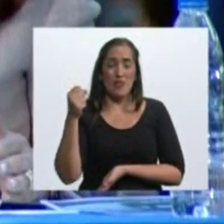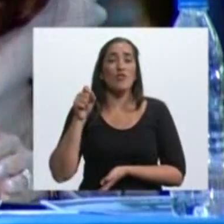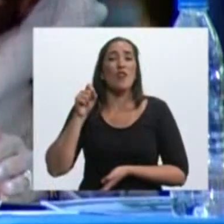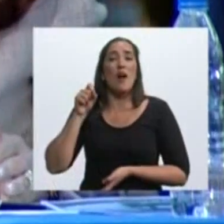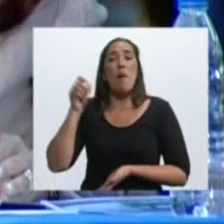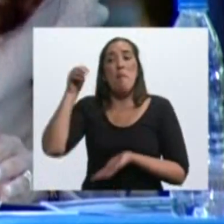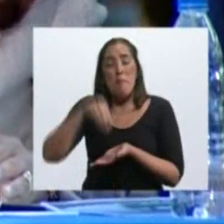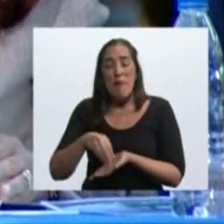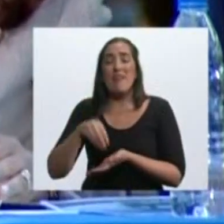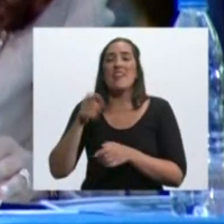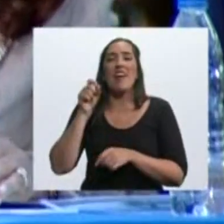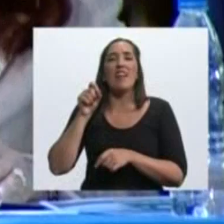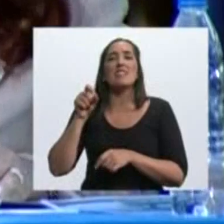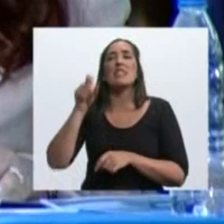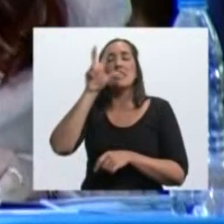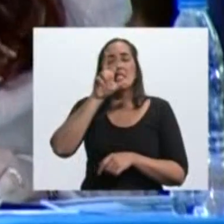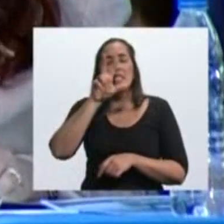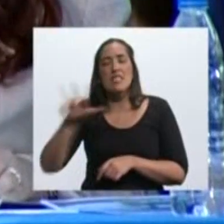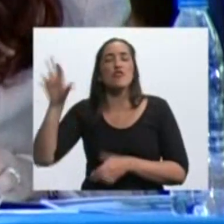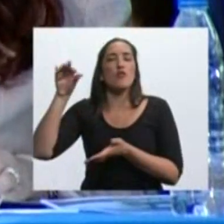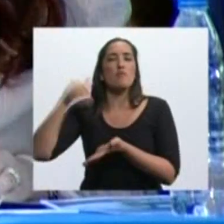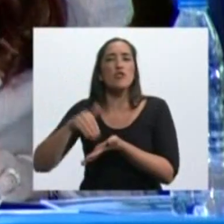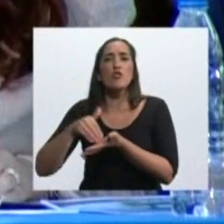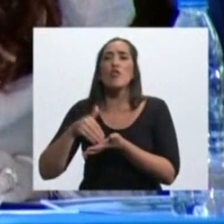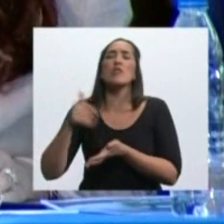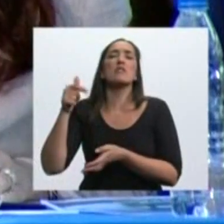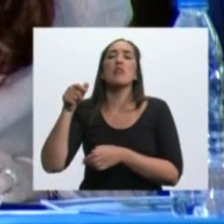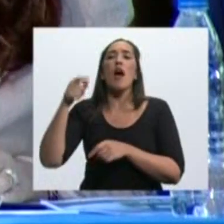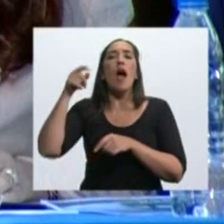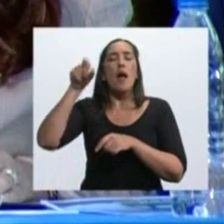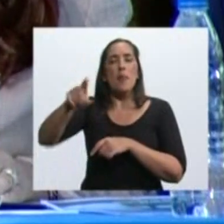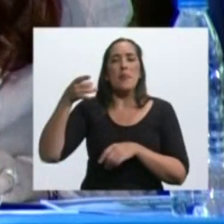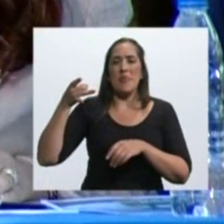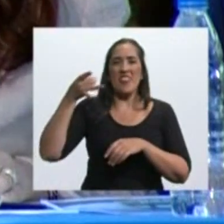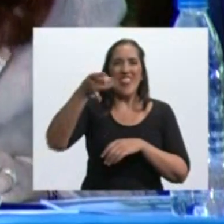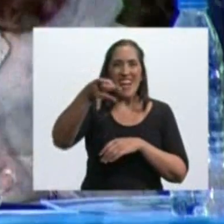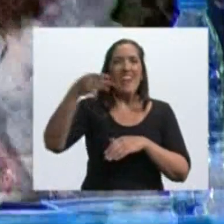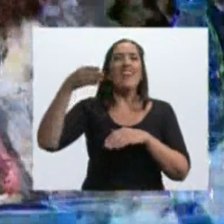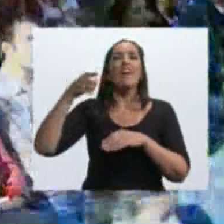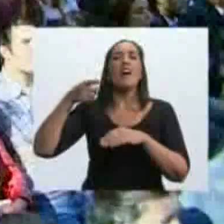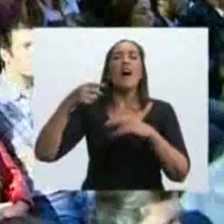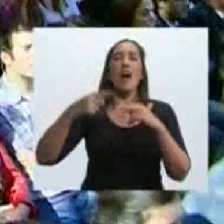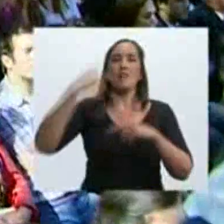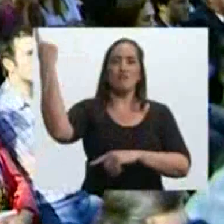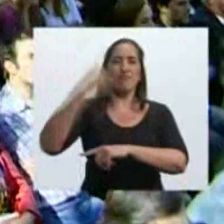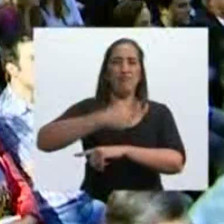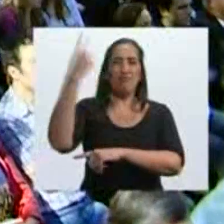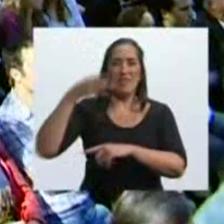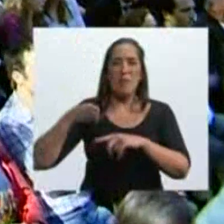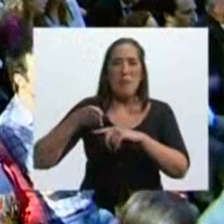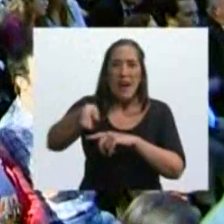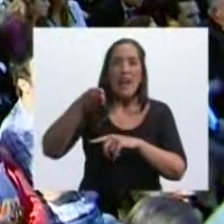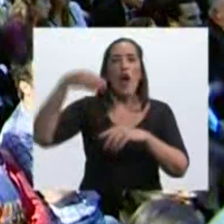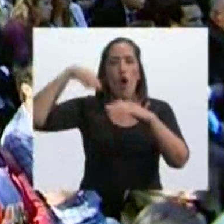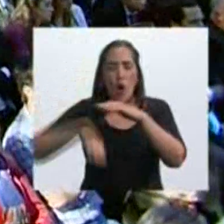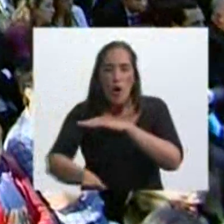los 370 millones de los 49 pasos a nivel que van a hacerse aquí para